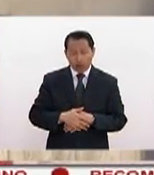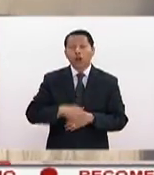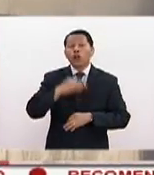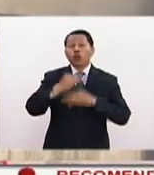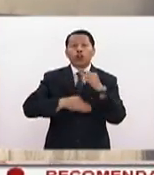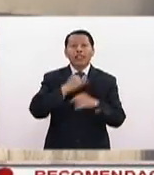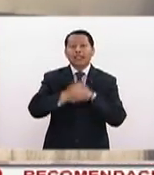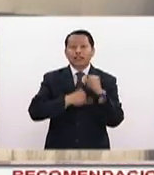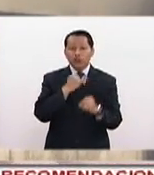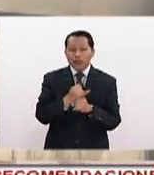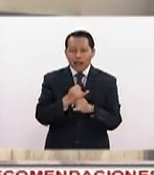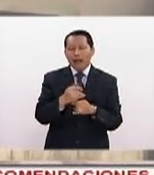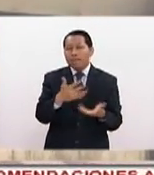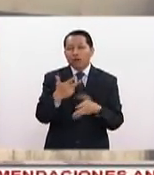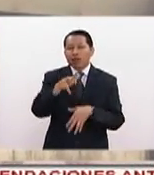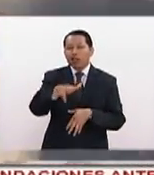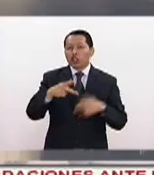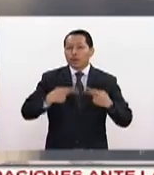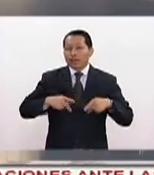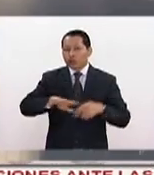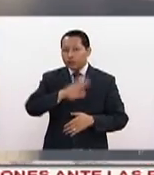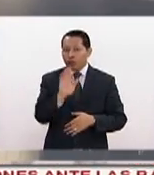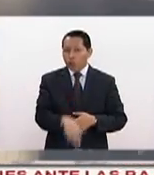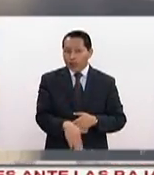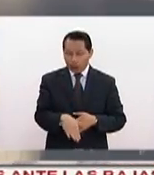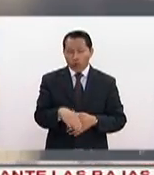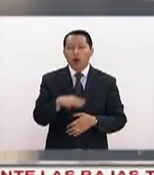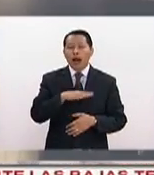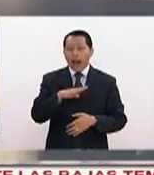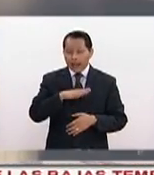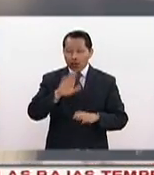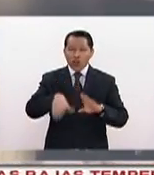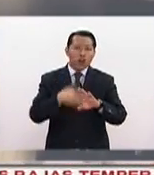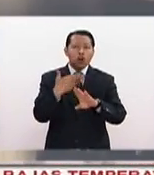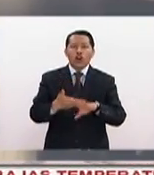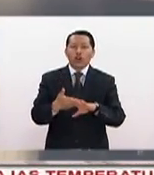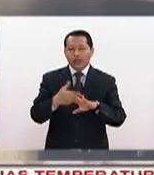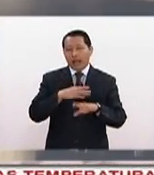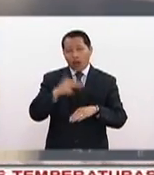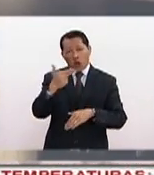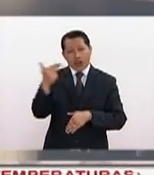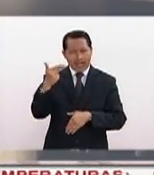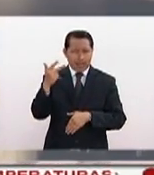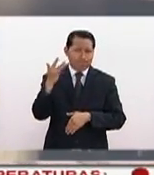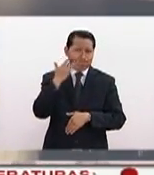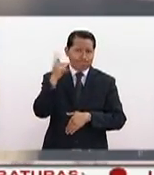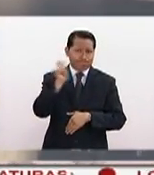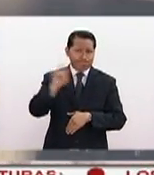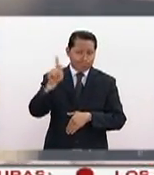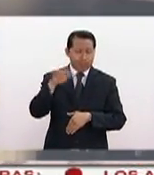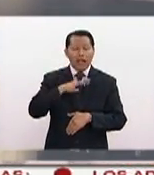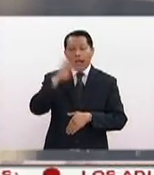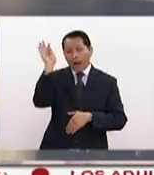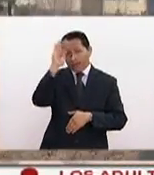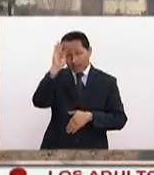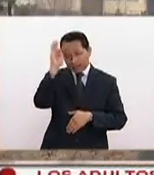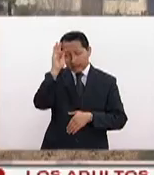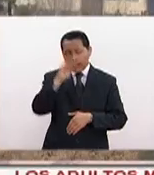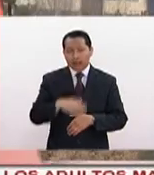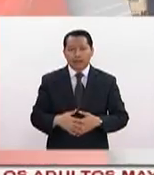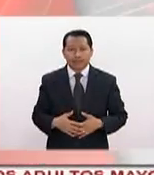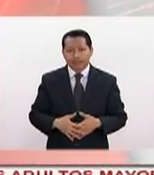noticias internacionales, al menos 18 personas murieron en un ataque en contra del lujoso Hotel Intercontinental de Kabul, en